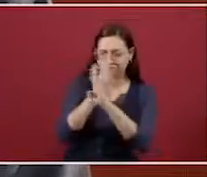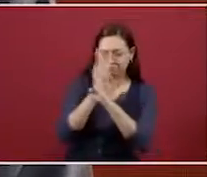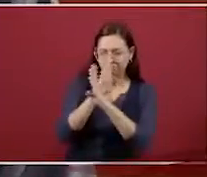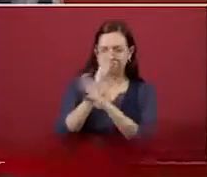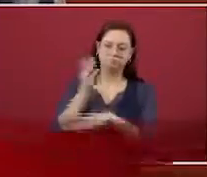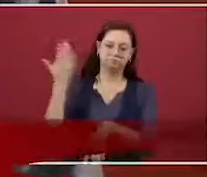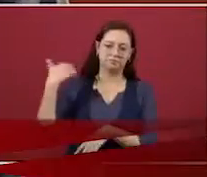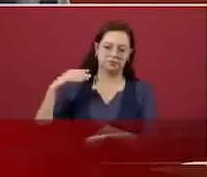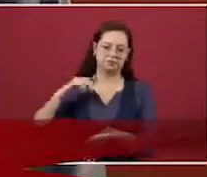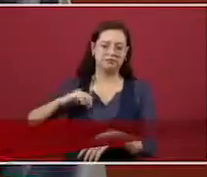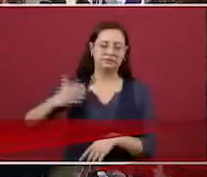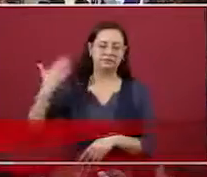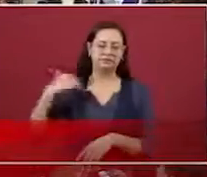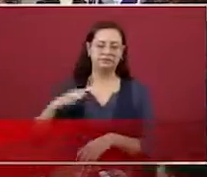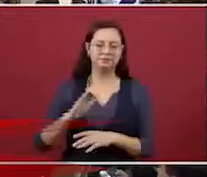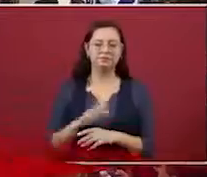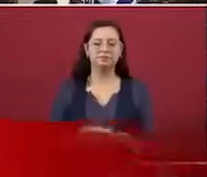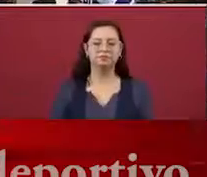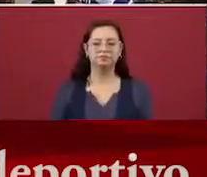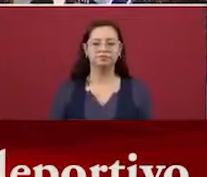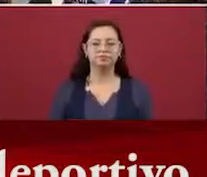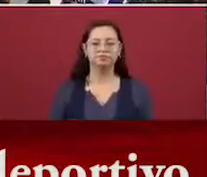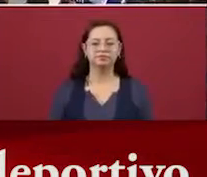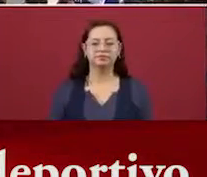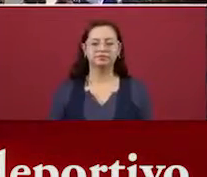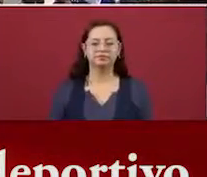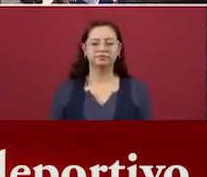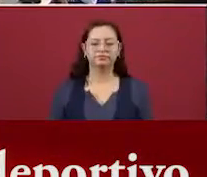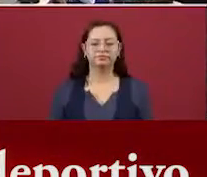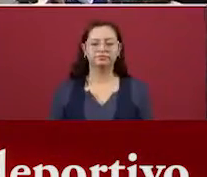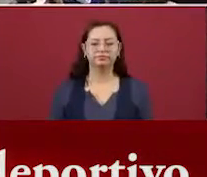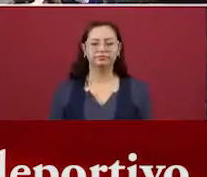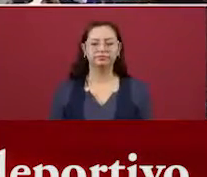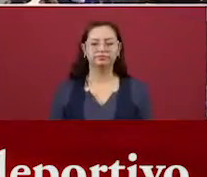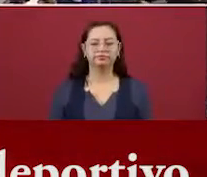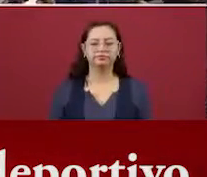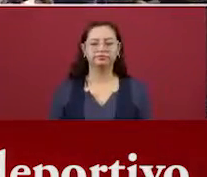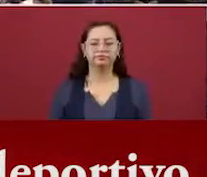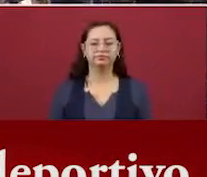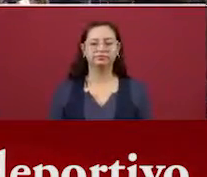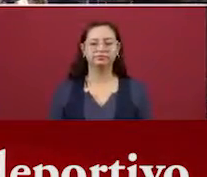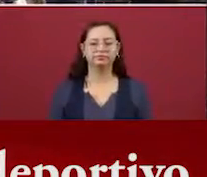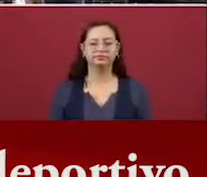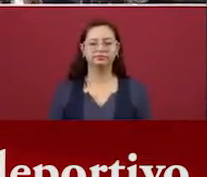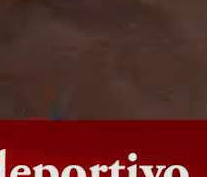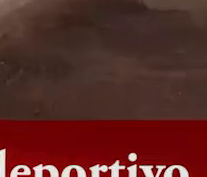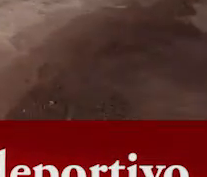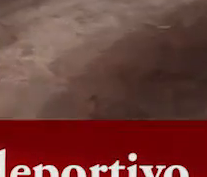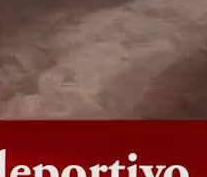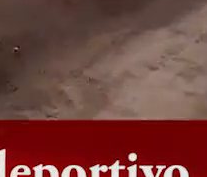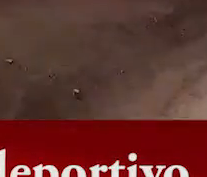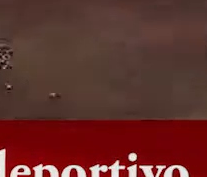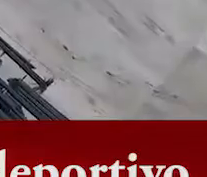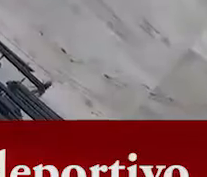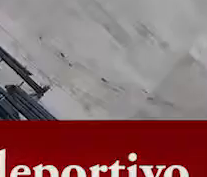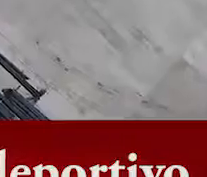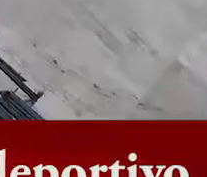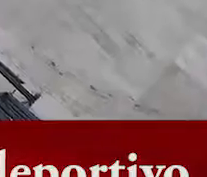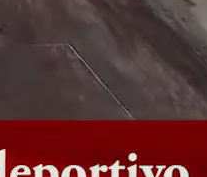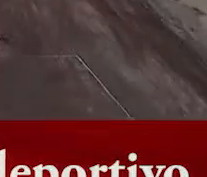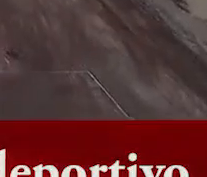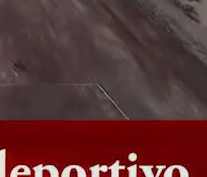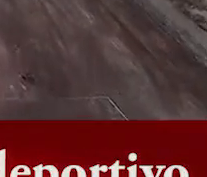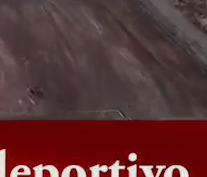presidente andrés manuel lópez obrador adelantó que pronto dará a conocer tanto el presupuesto el cual dijo ser suficiente como el anteproyecto para